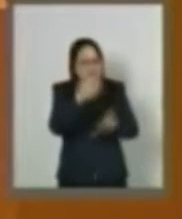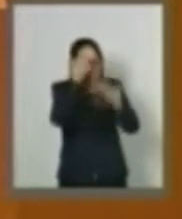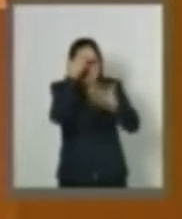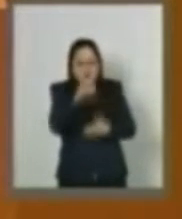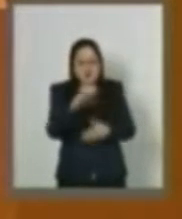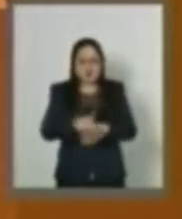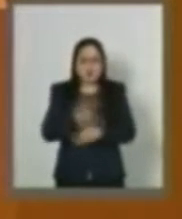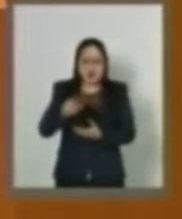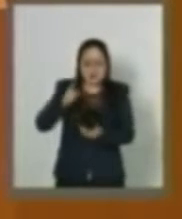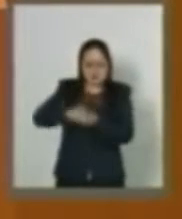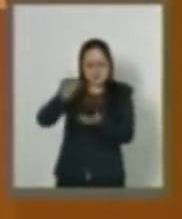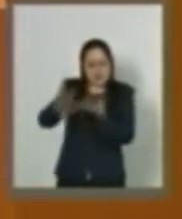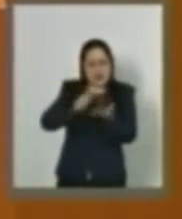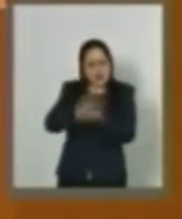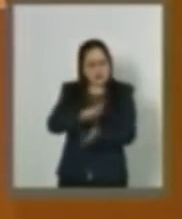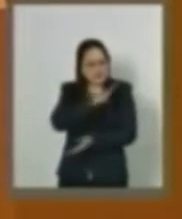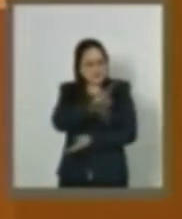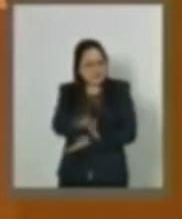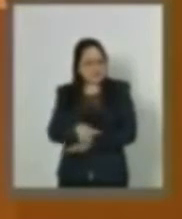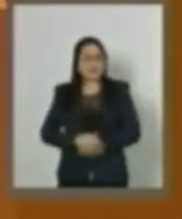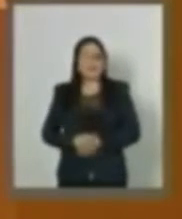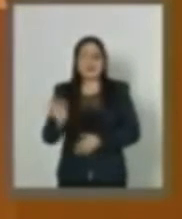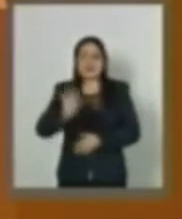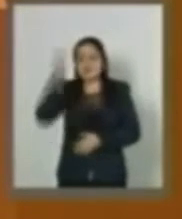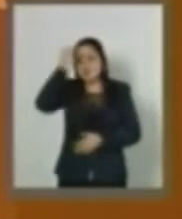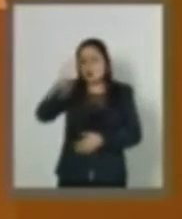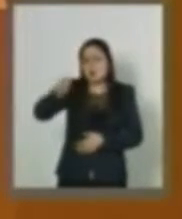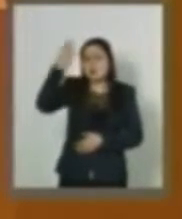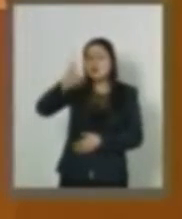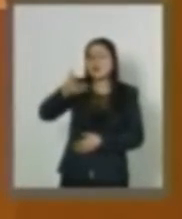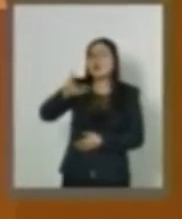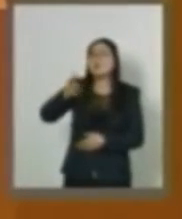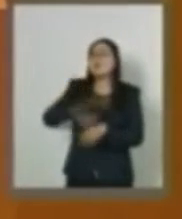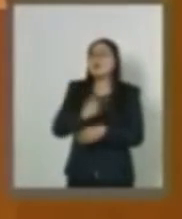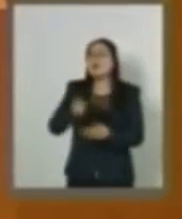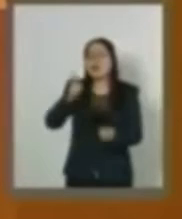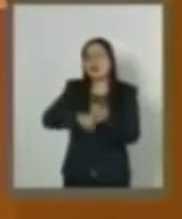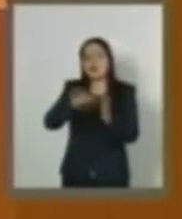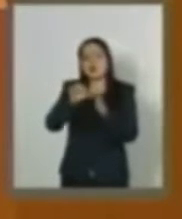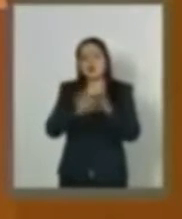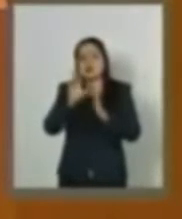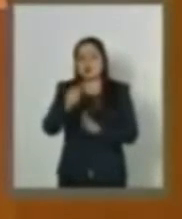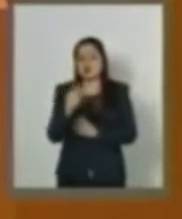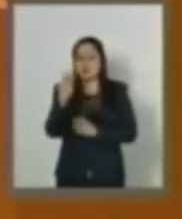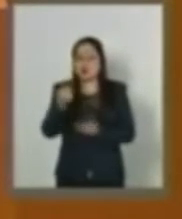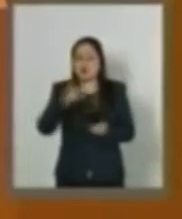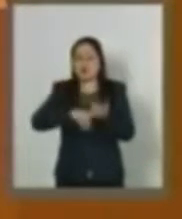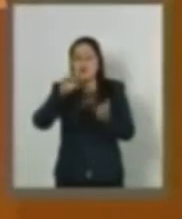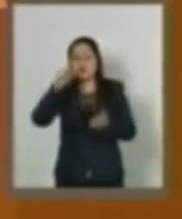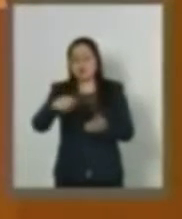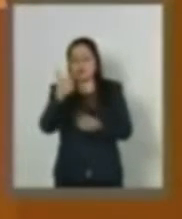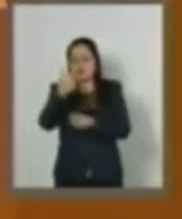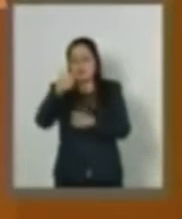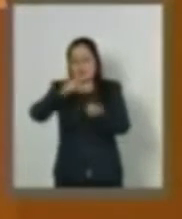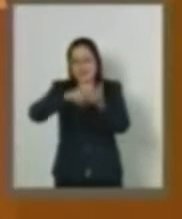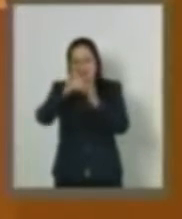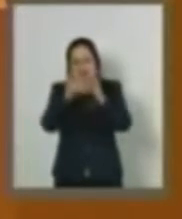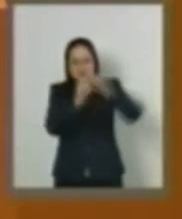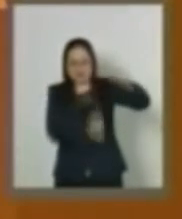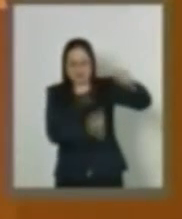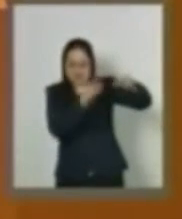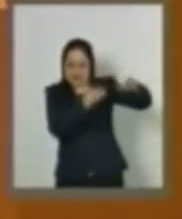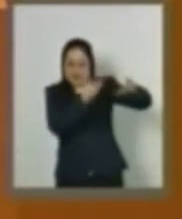cambios en discusión se encuentran el que los operativos se llevaran a cabo en coordinación con autoridades estatales y municipales, además de que se